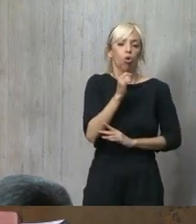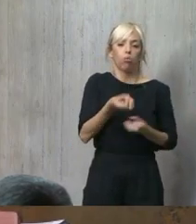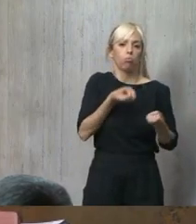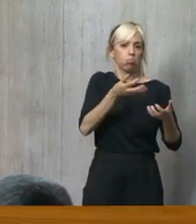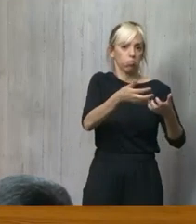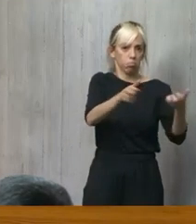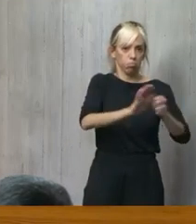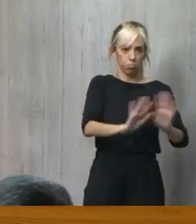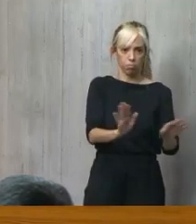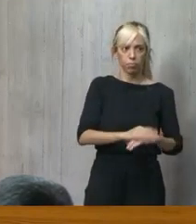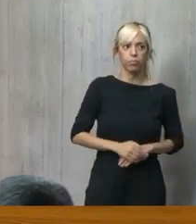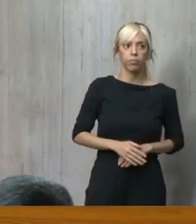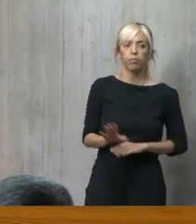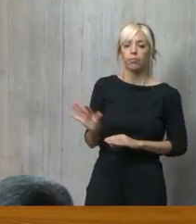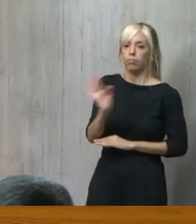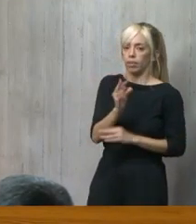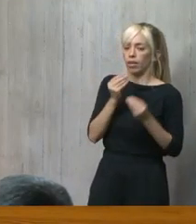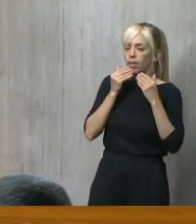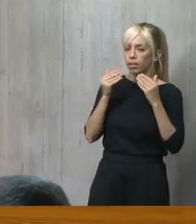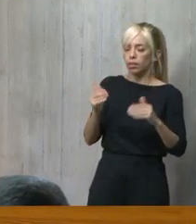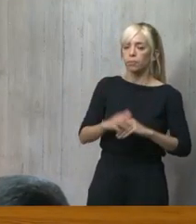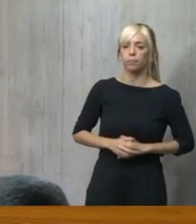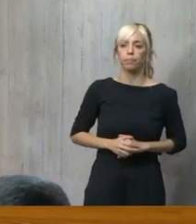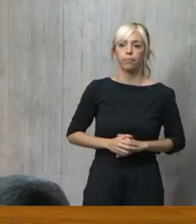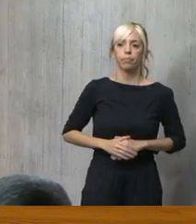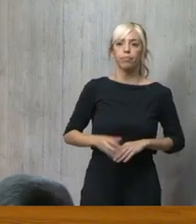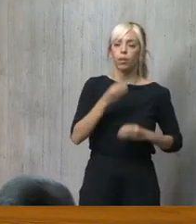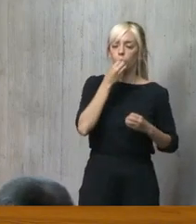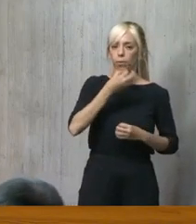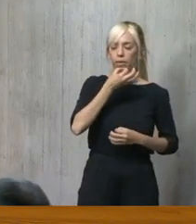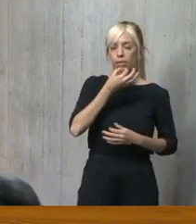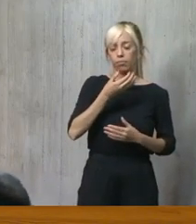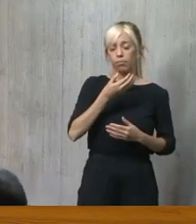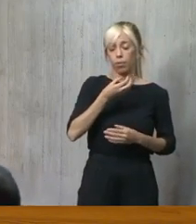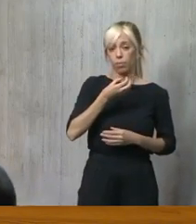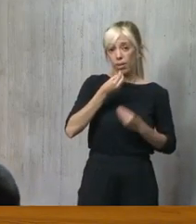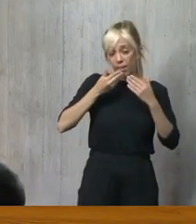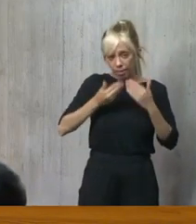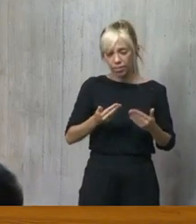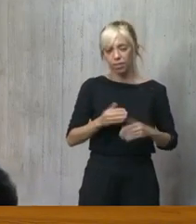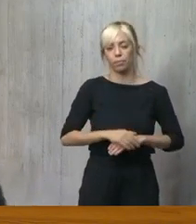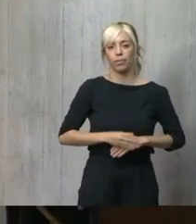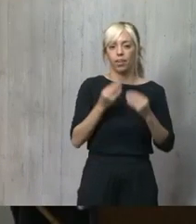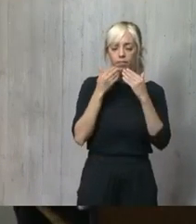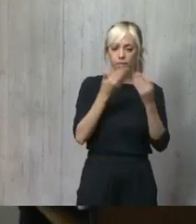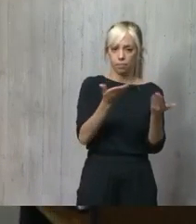Gracias. Muy bien, pues muchas gracias. Muchas gracias.